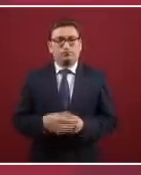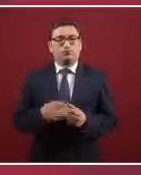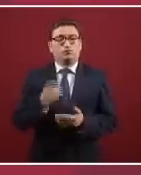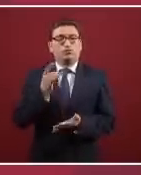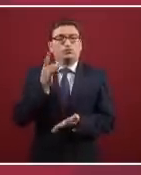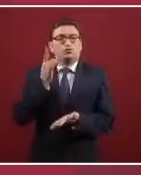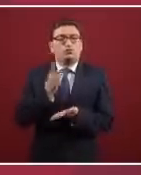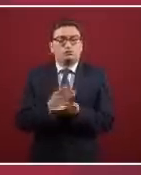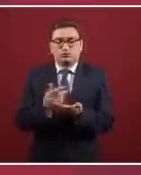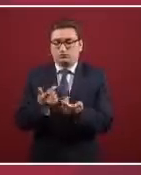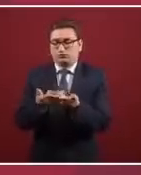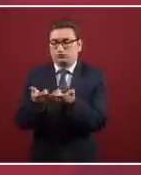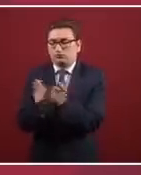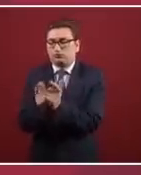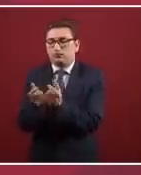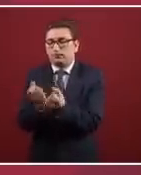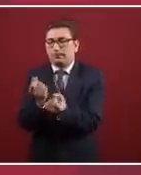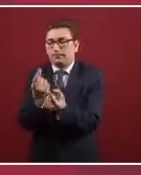grupos